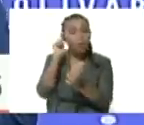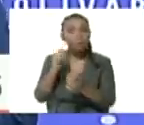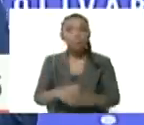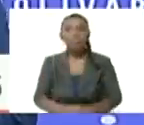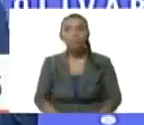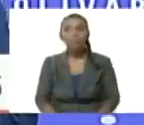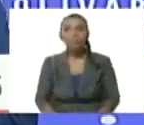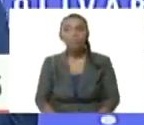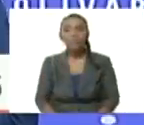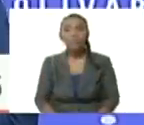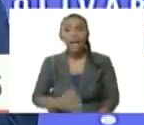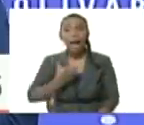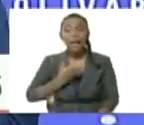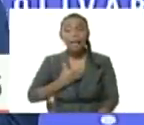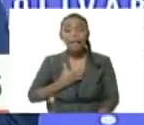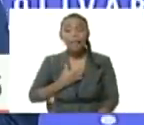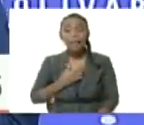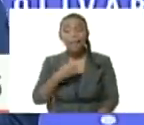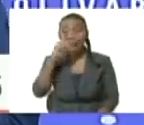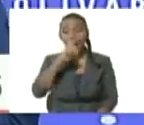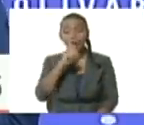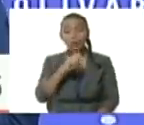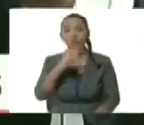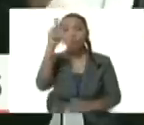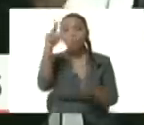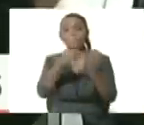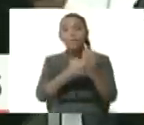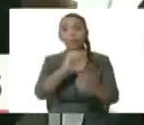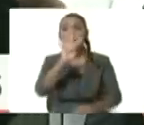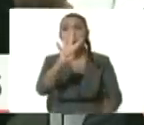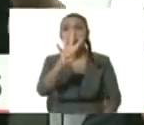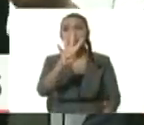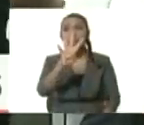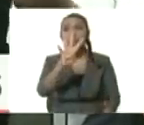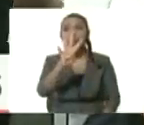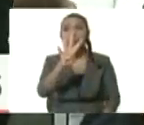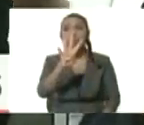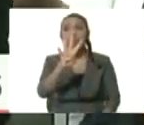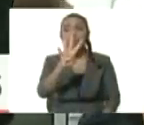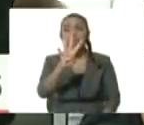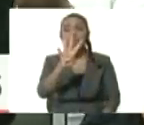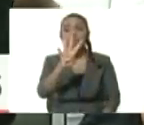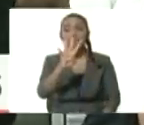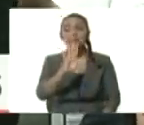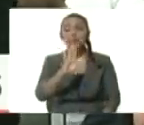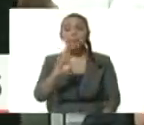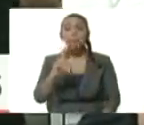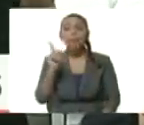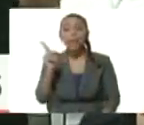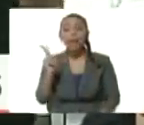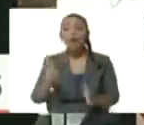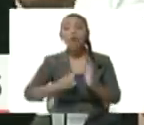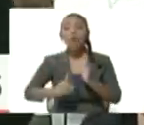que es alcaldesa desde el año 2004. Va a cumplir 16 años.